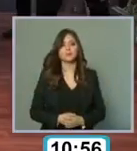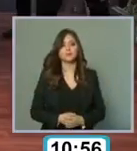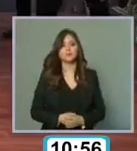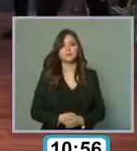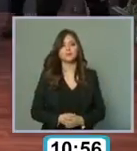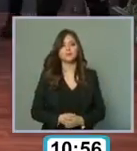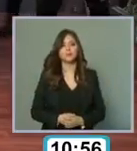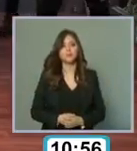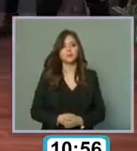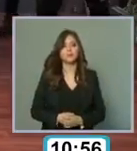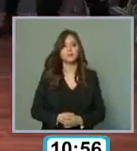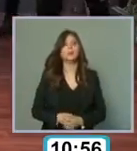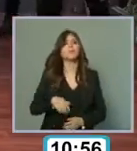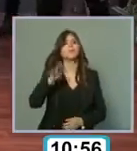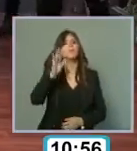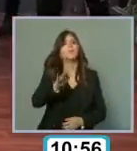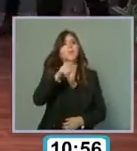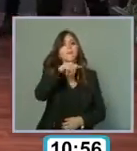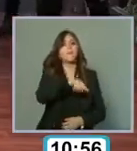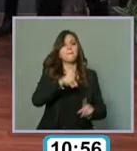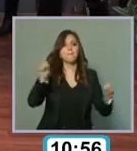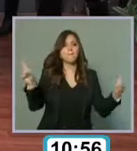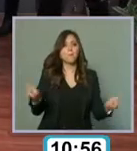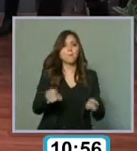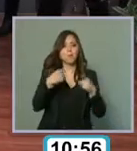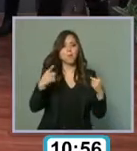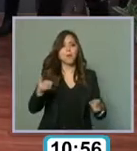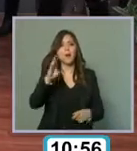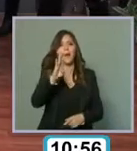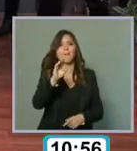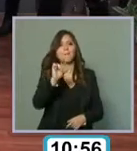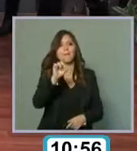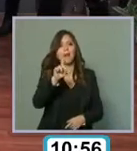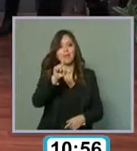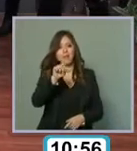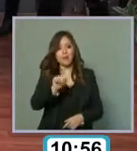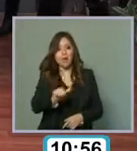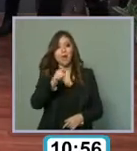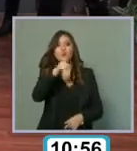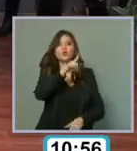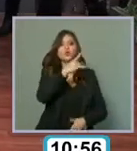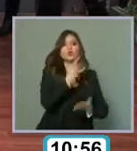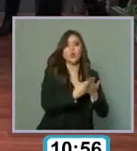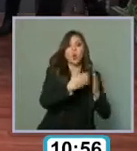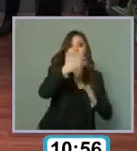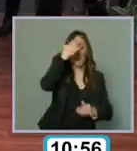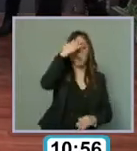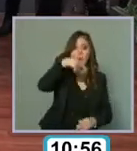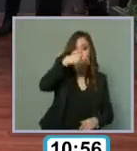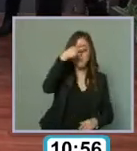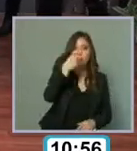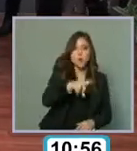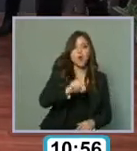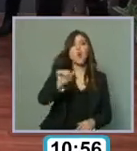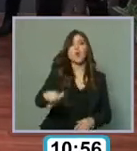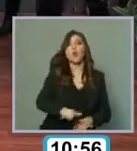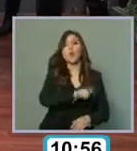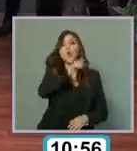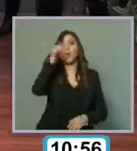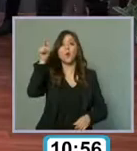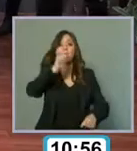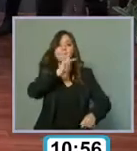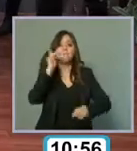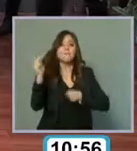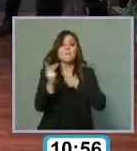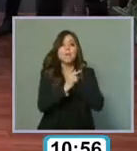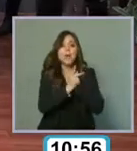que la música de banda se está expandiendo a diferentes naciones, han ido a otros países también. Guatemala.